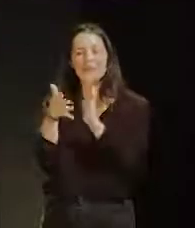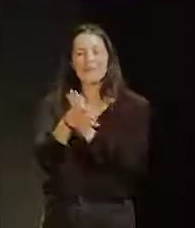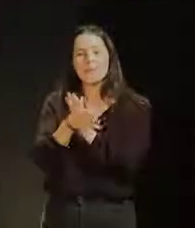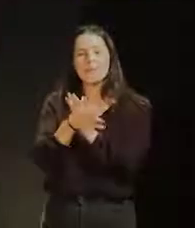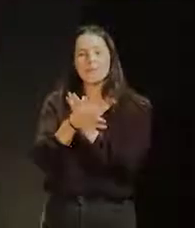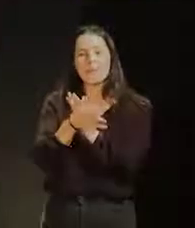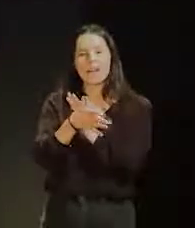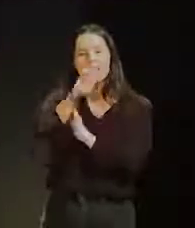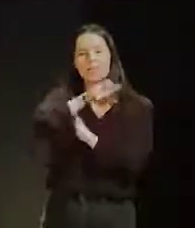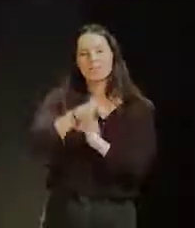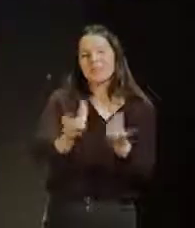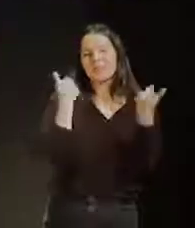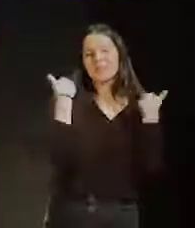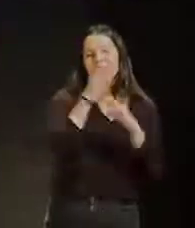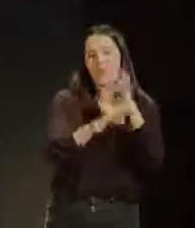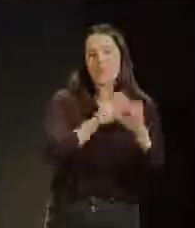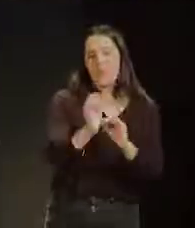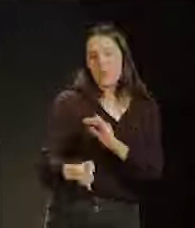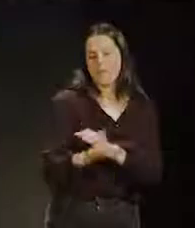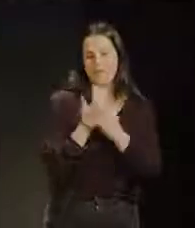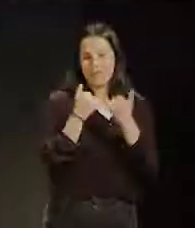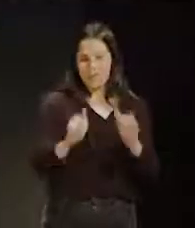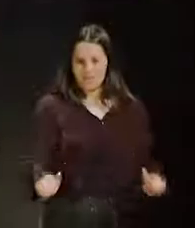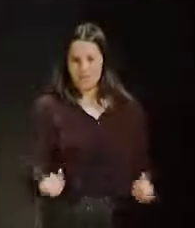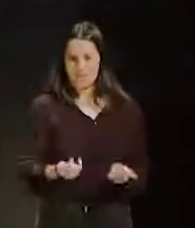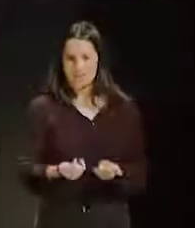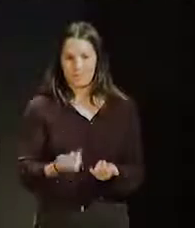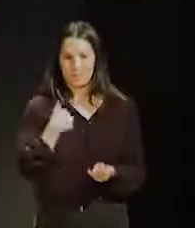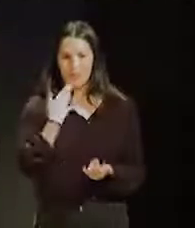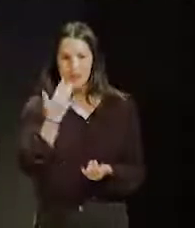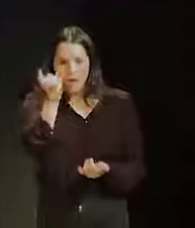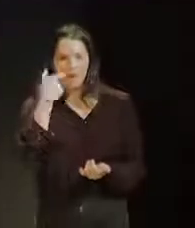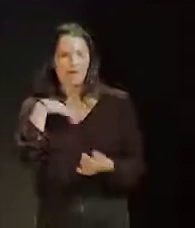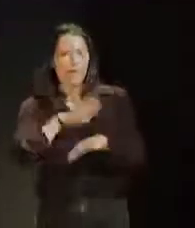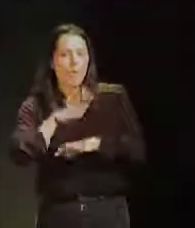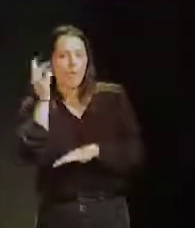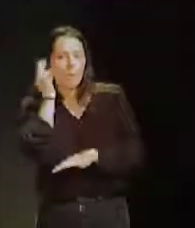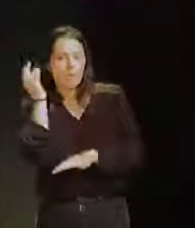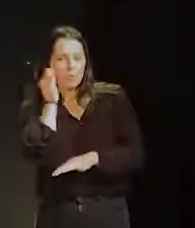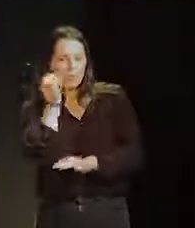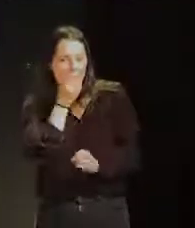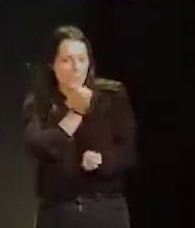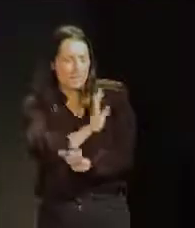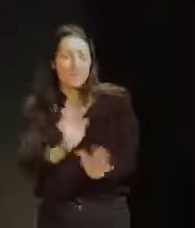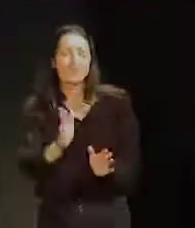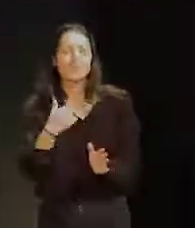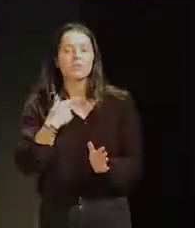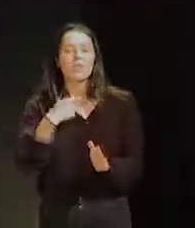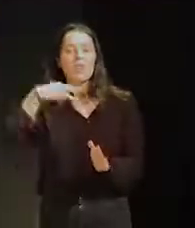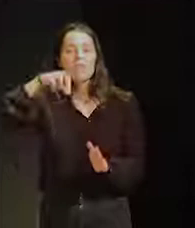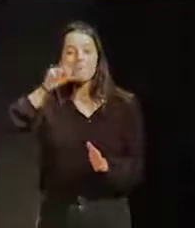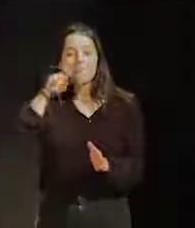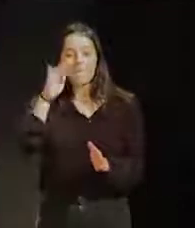los productores. Yo tengo una amiga, una artista muy guay italiana, que se llama Marta